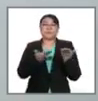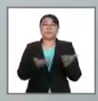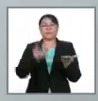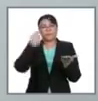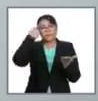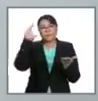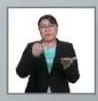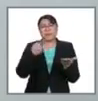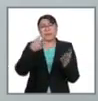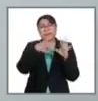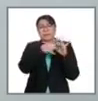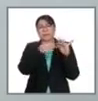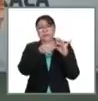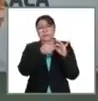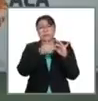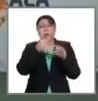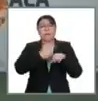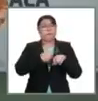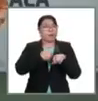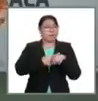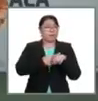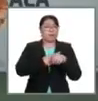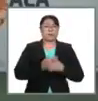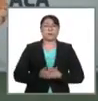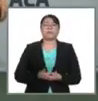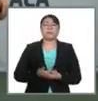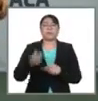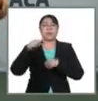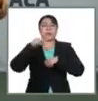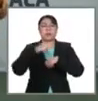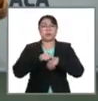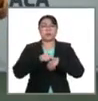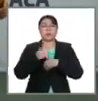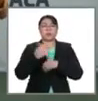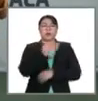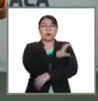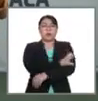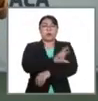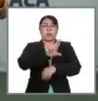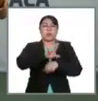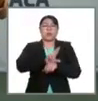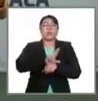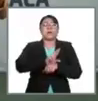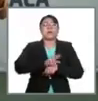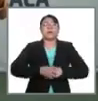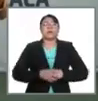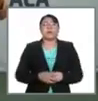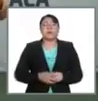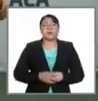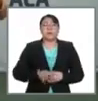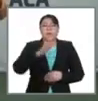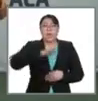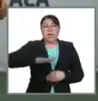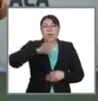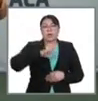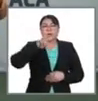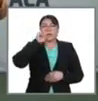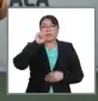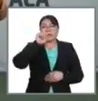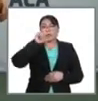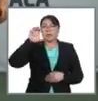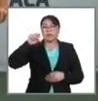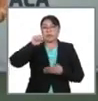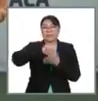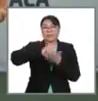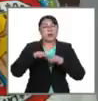para conocer el panorama epidemiológico correspondiente a este día al coordinador de planeación y desarrollo de la jurisdicción sanitaria número